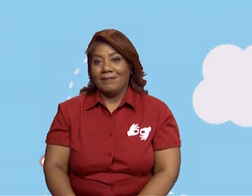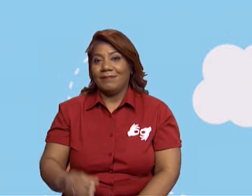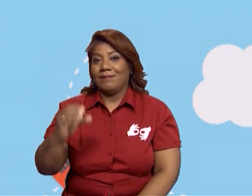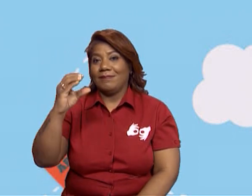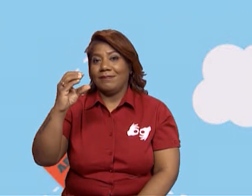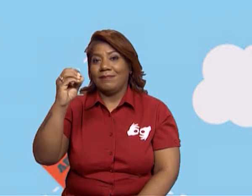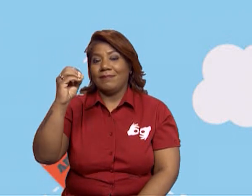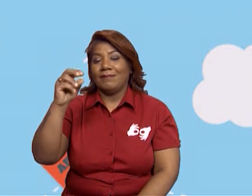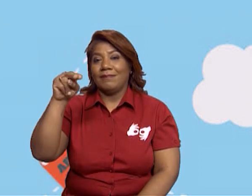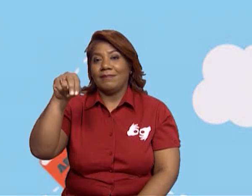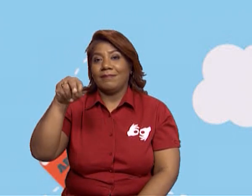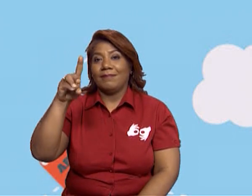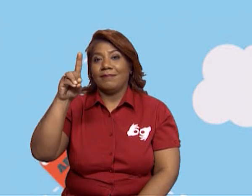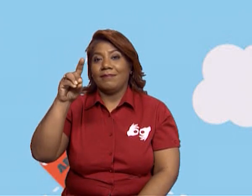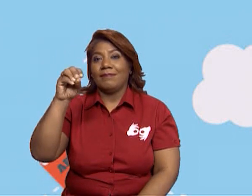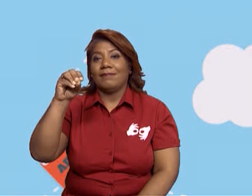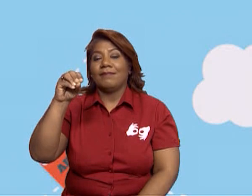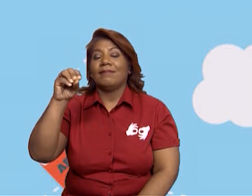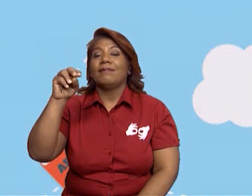Condensación.